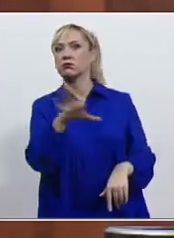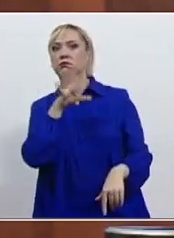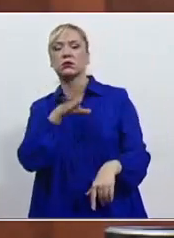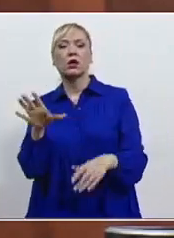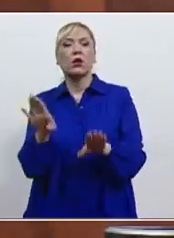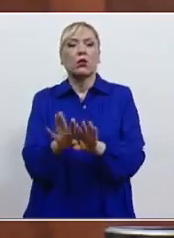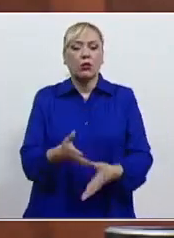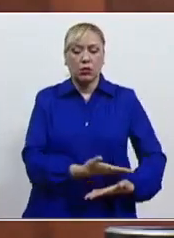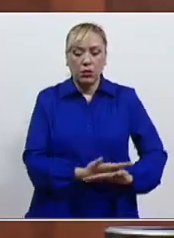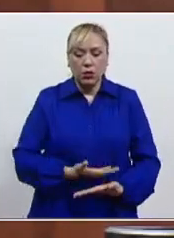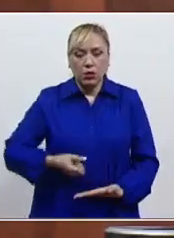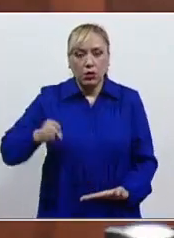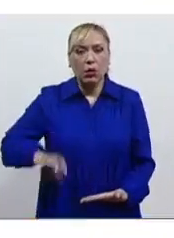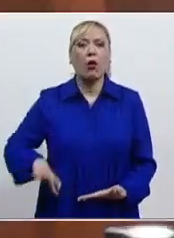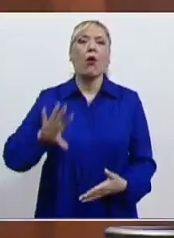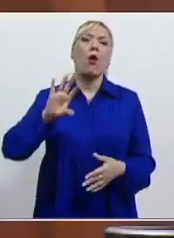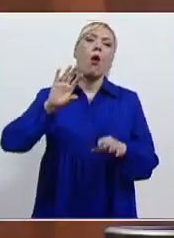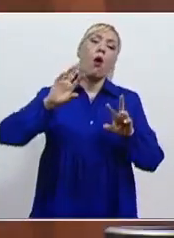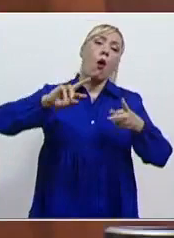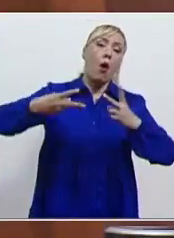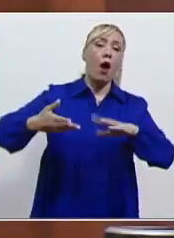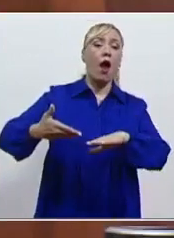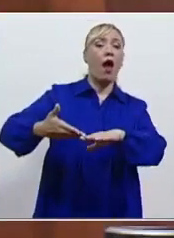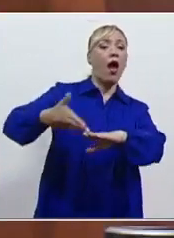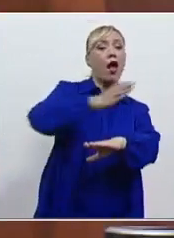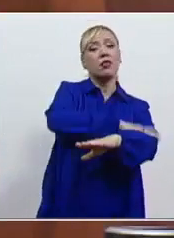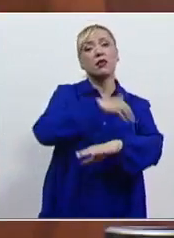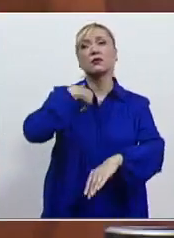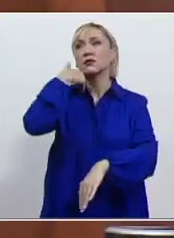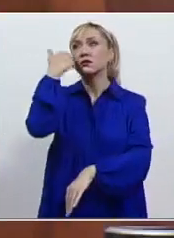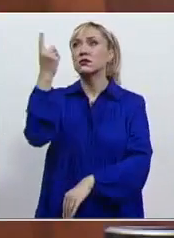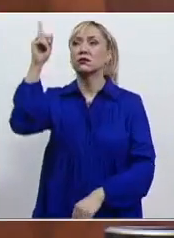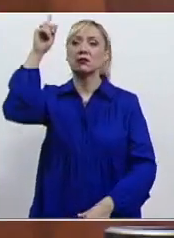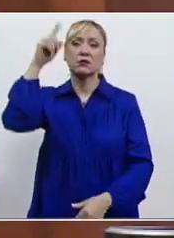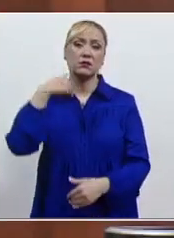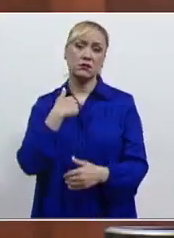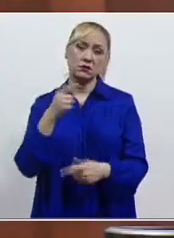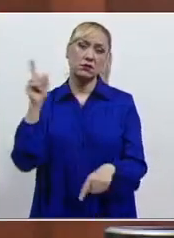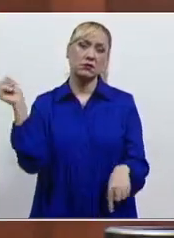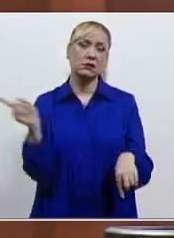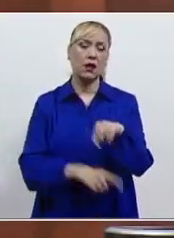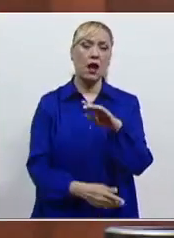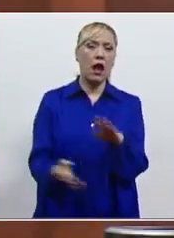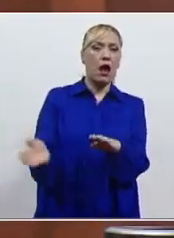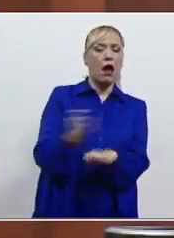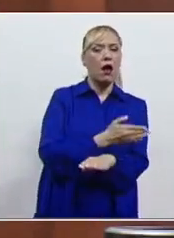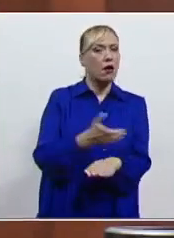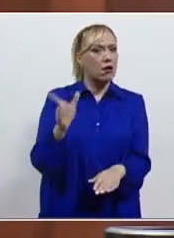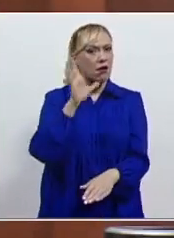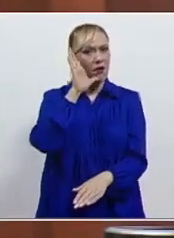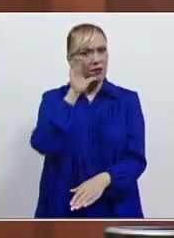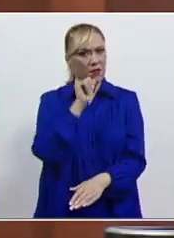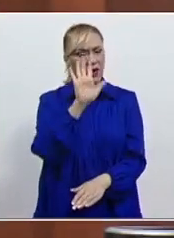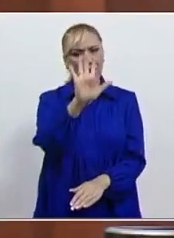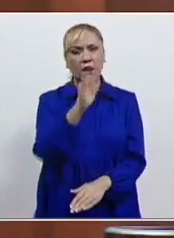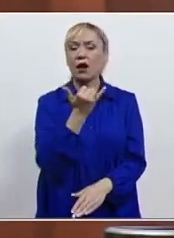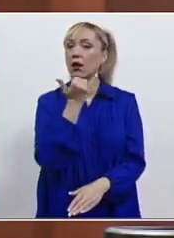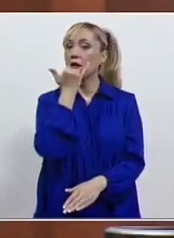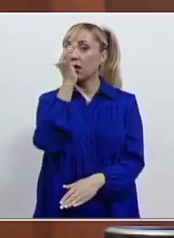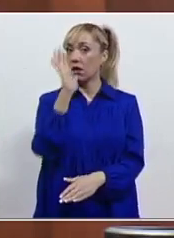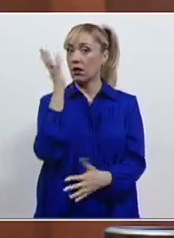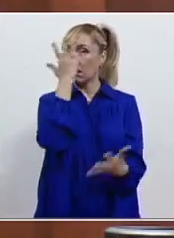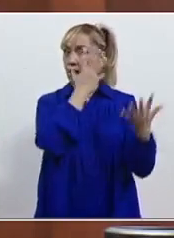y o en voluntad anticipada. No puede confundirse la decisión individual con la disposición institucional